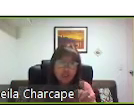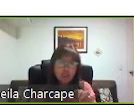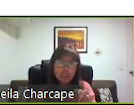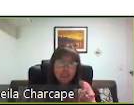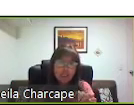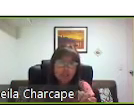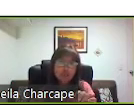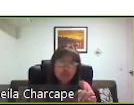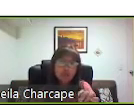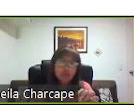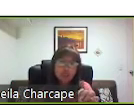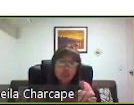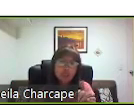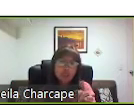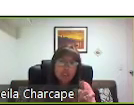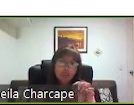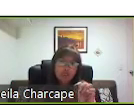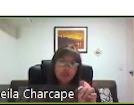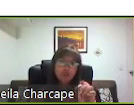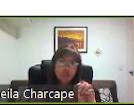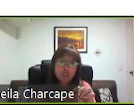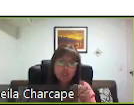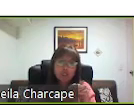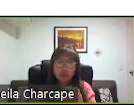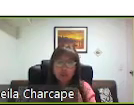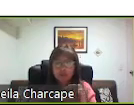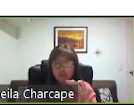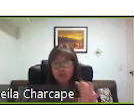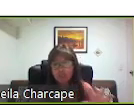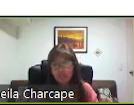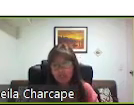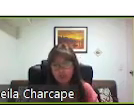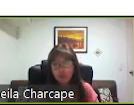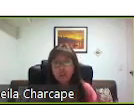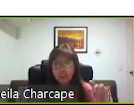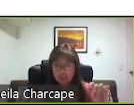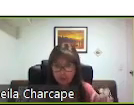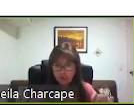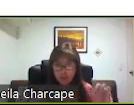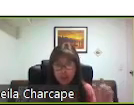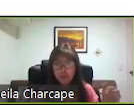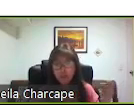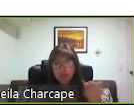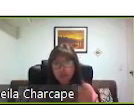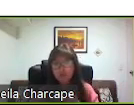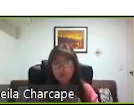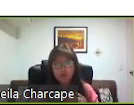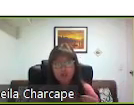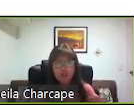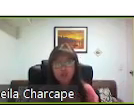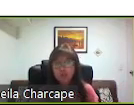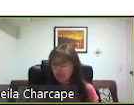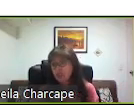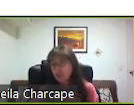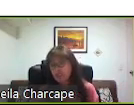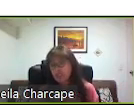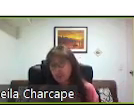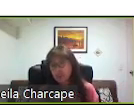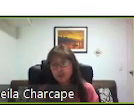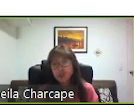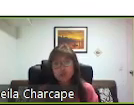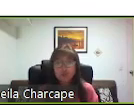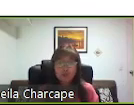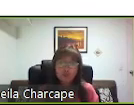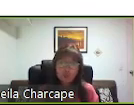que esta niña está más o menos en edad cronológica 10.9 años, ¿no? Y se coloca así, más o menos 2, porque no es